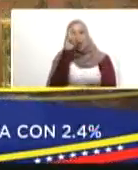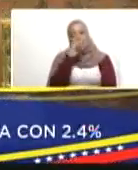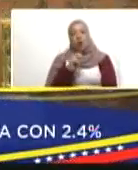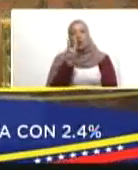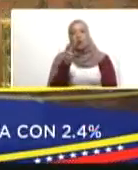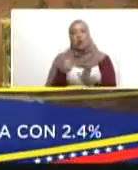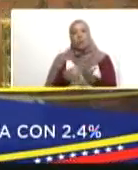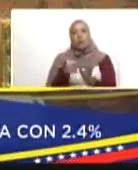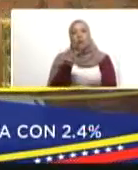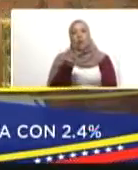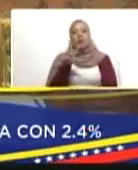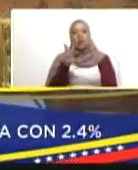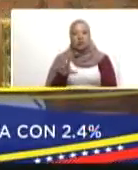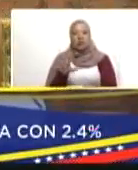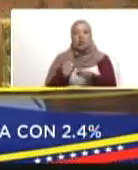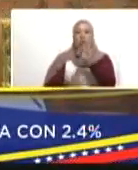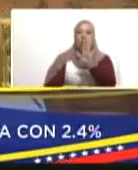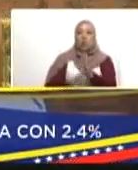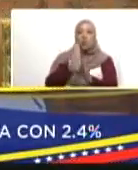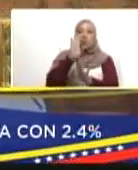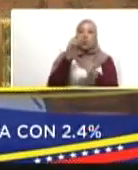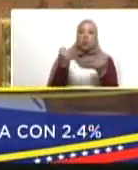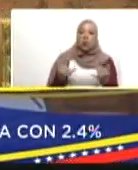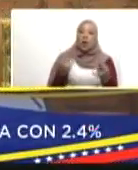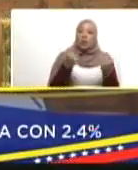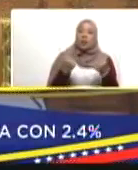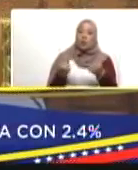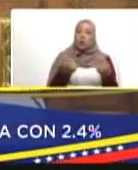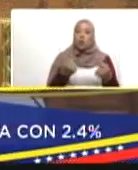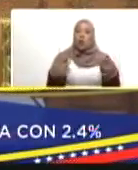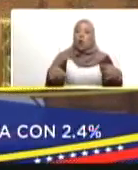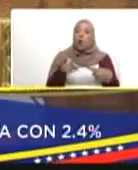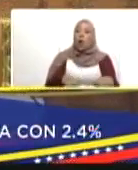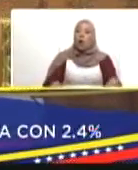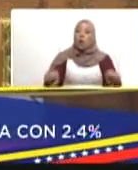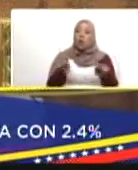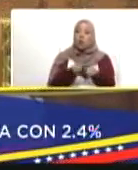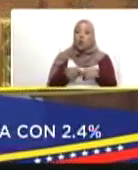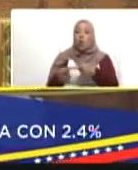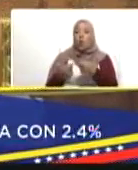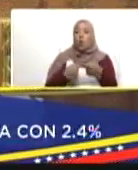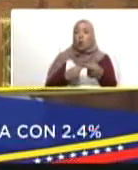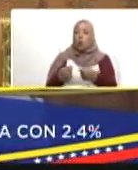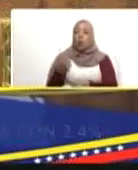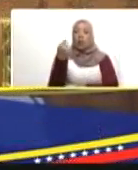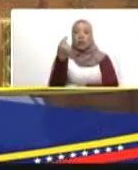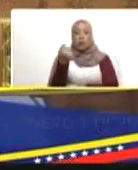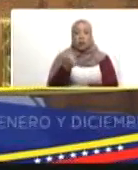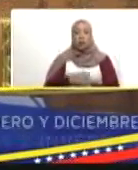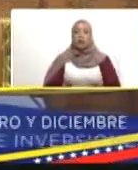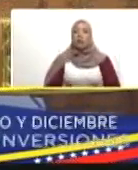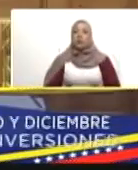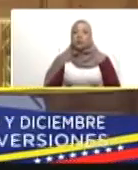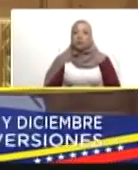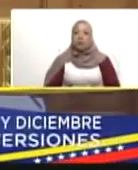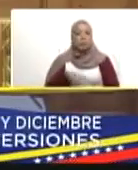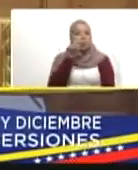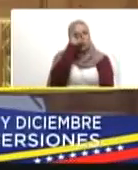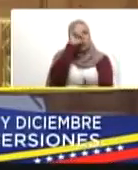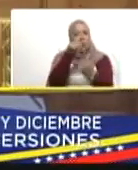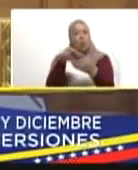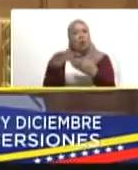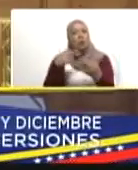2023 para avanzar en el crecimiento económico con igualdad fue el control cambiario que está directamente